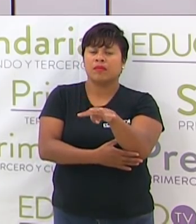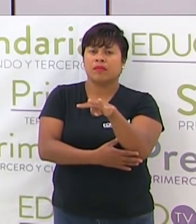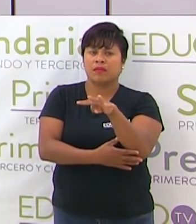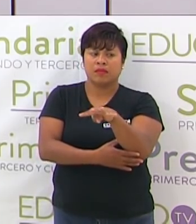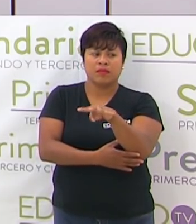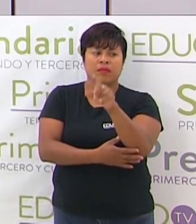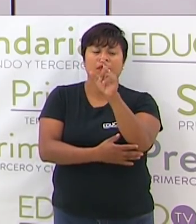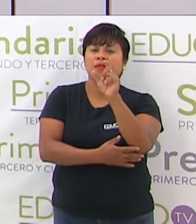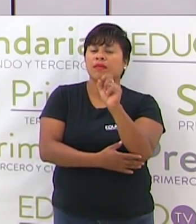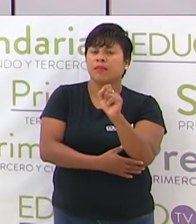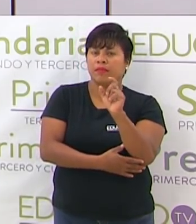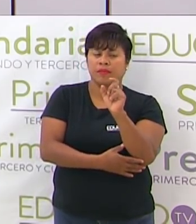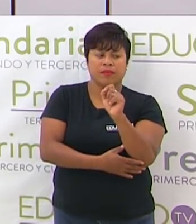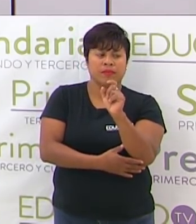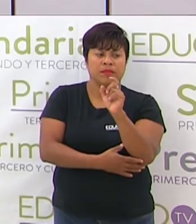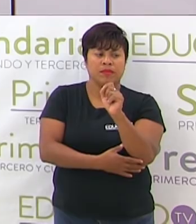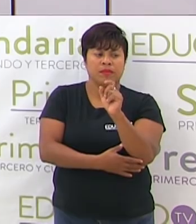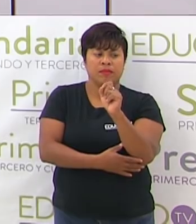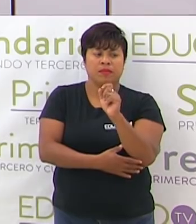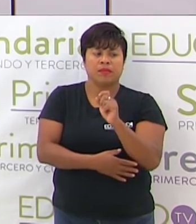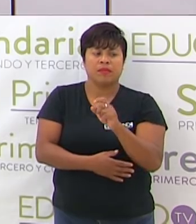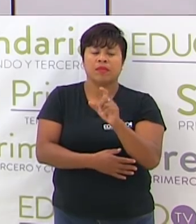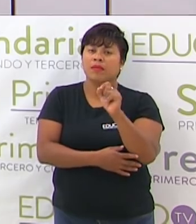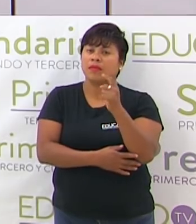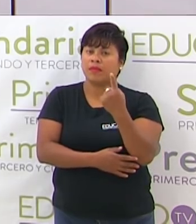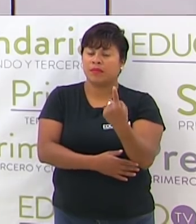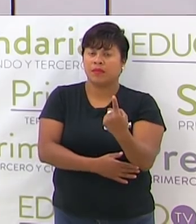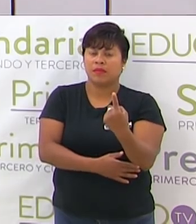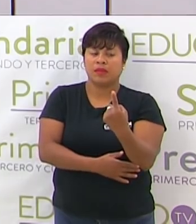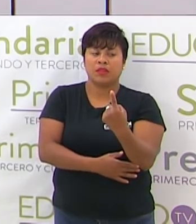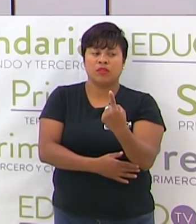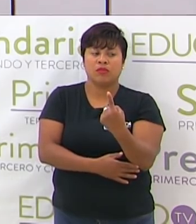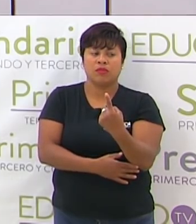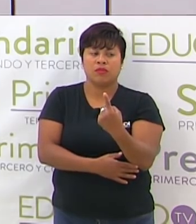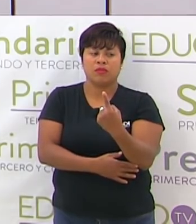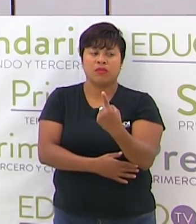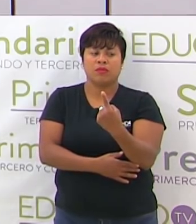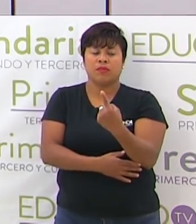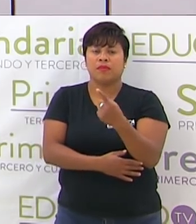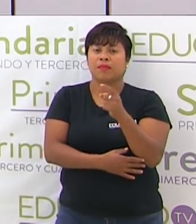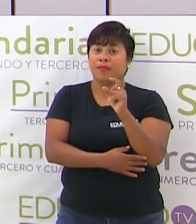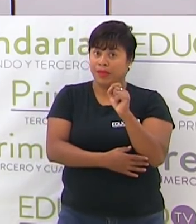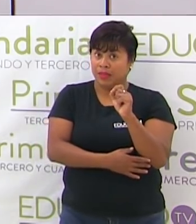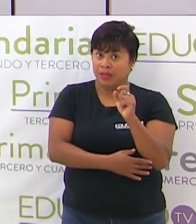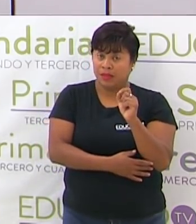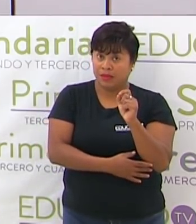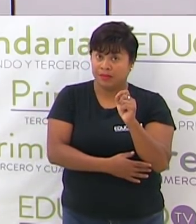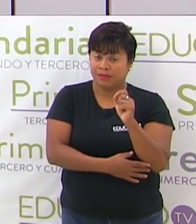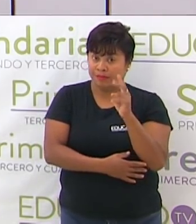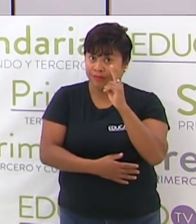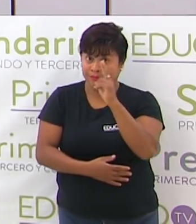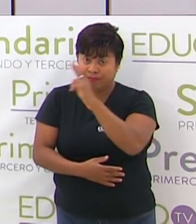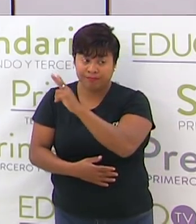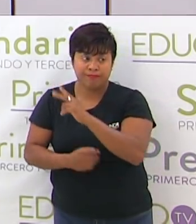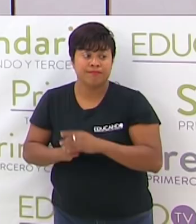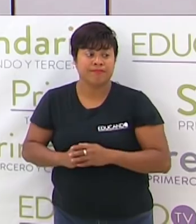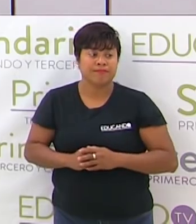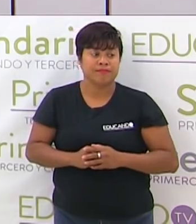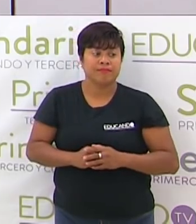18, 19, 20. Fíjate,